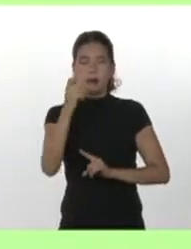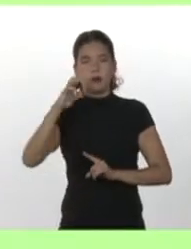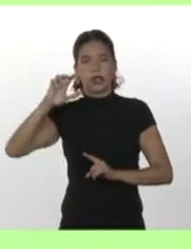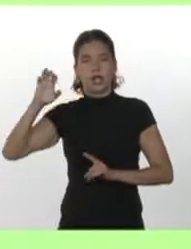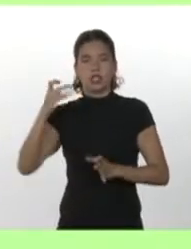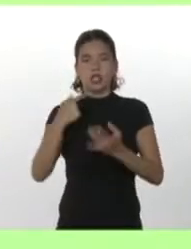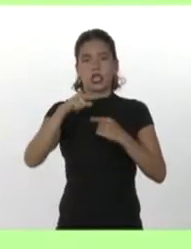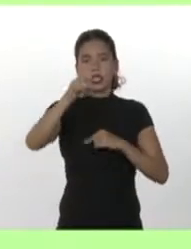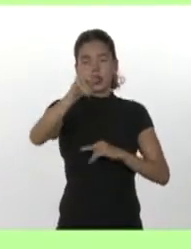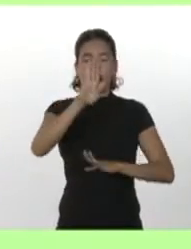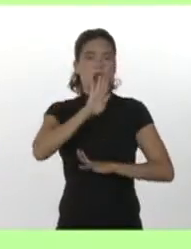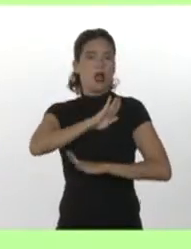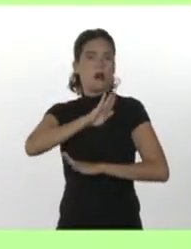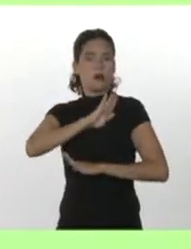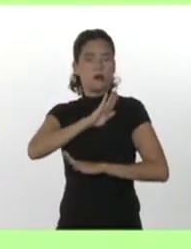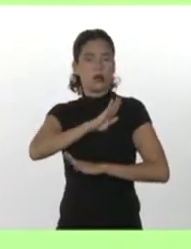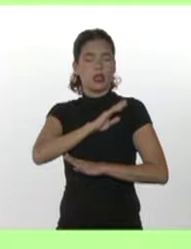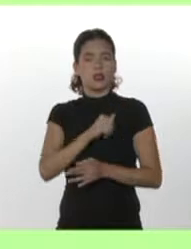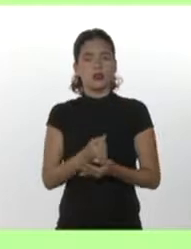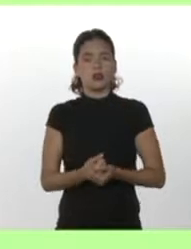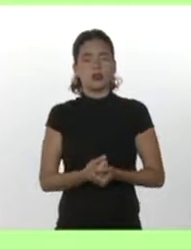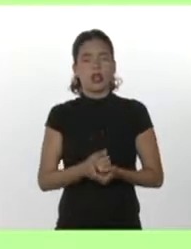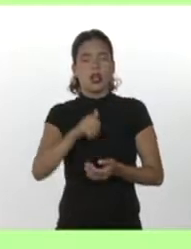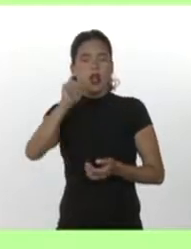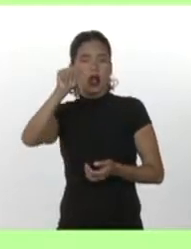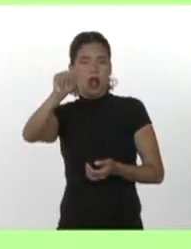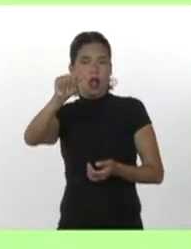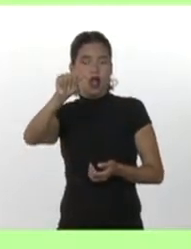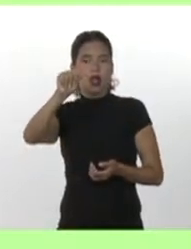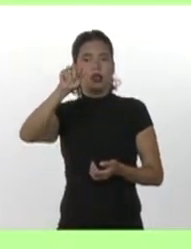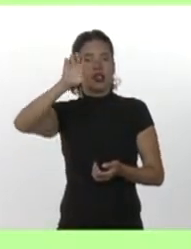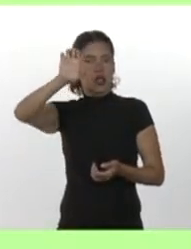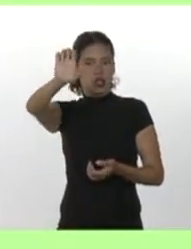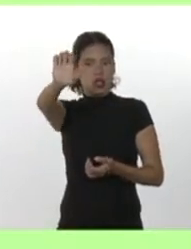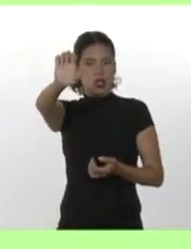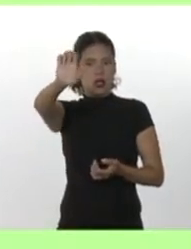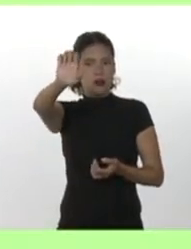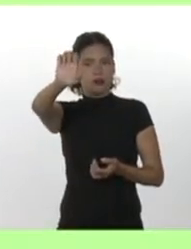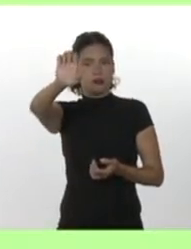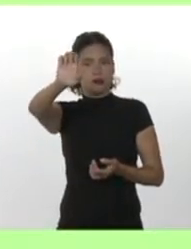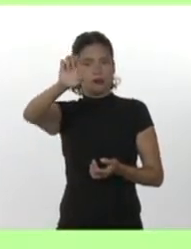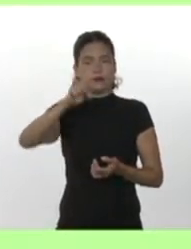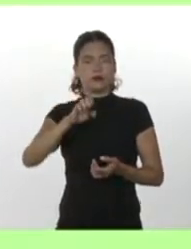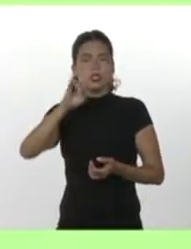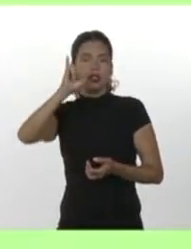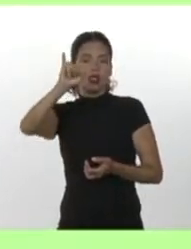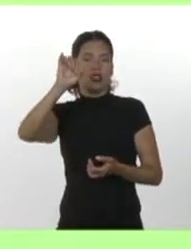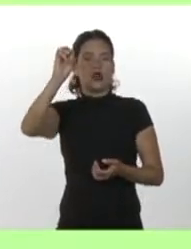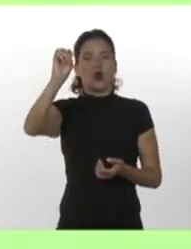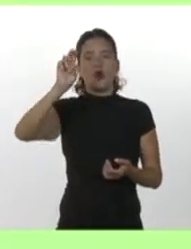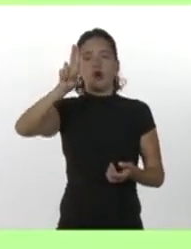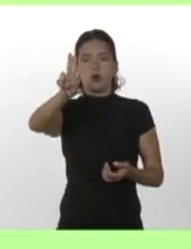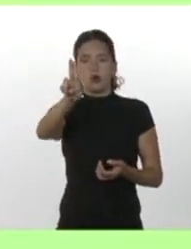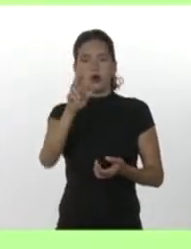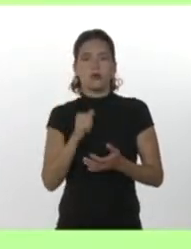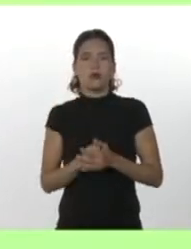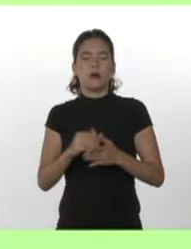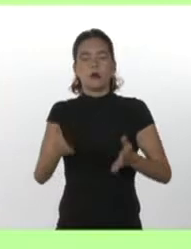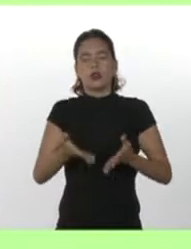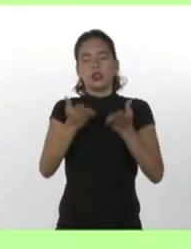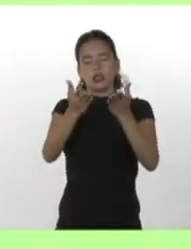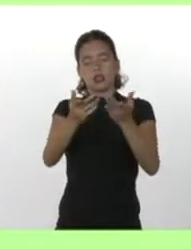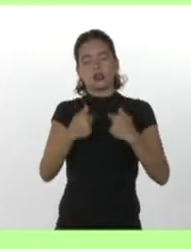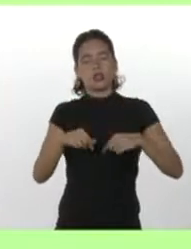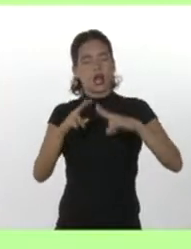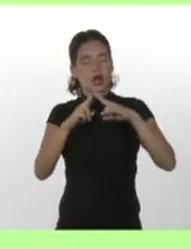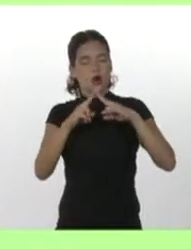van apropiándose, la letra A, la letra E, las vocales podemos ir dándoselas